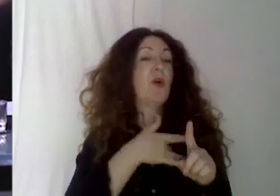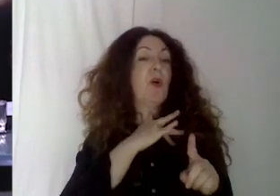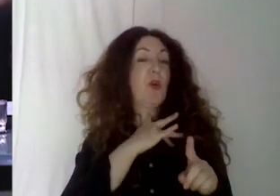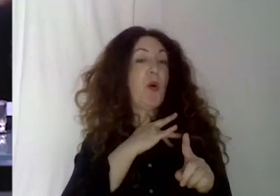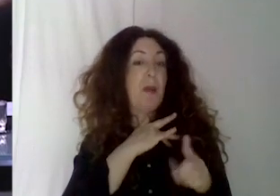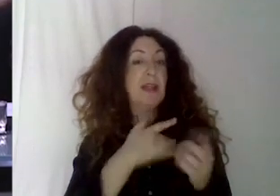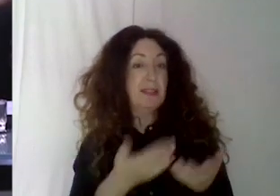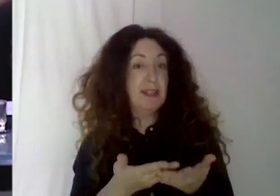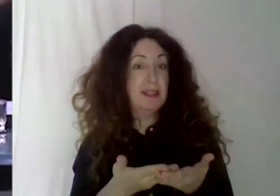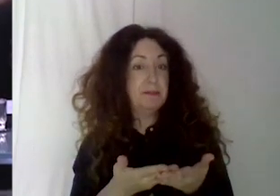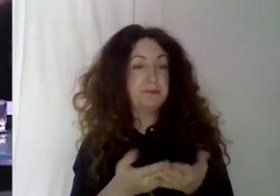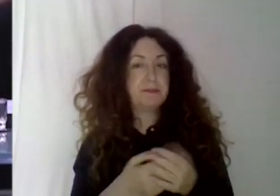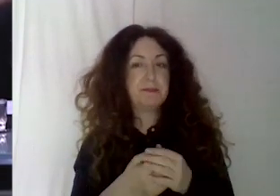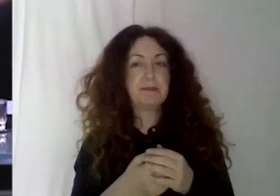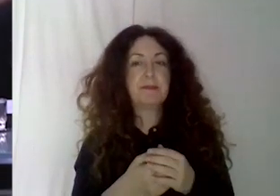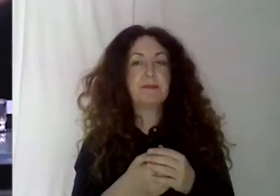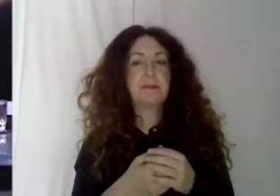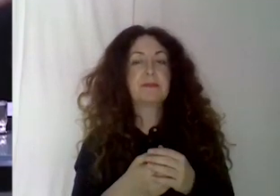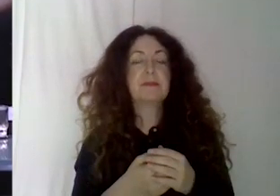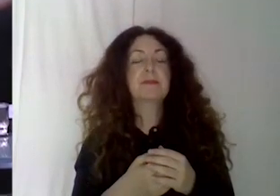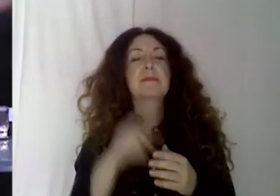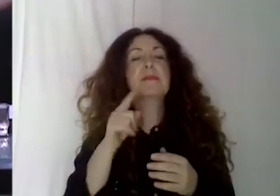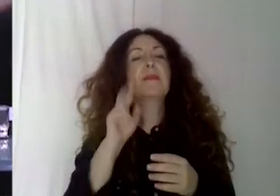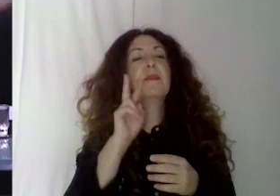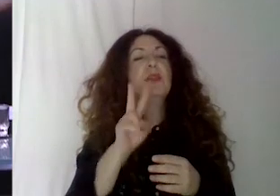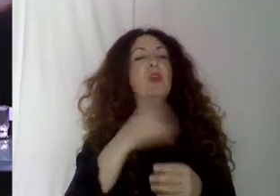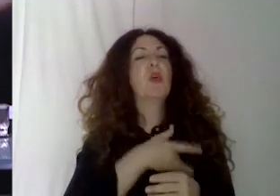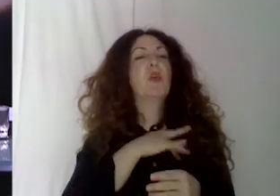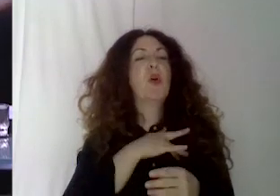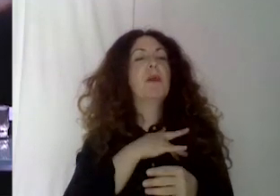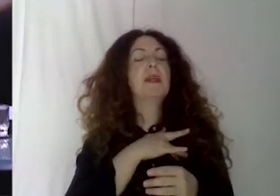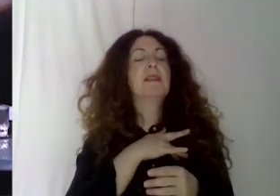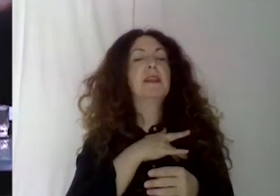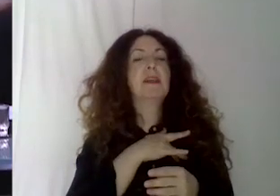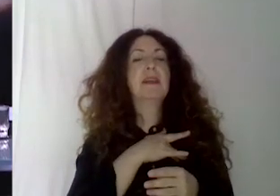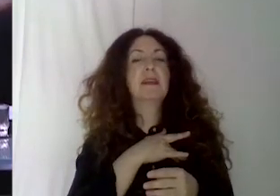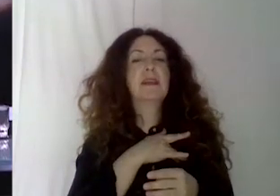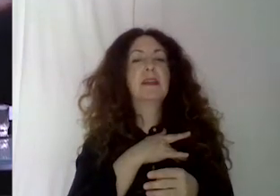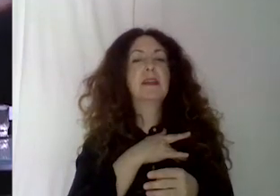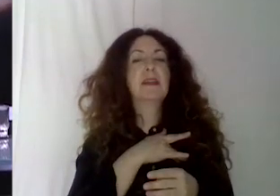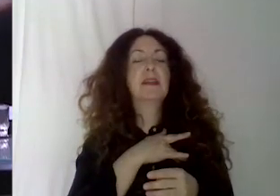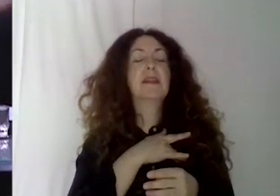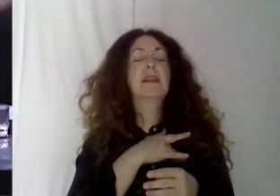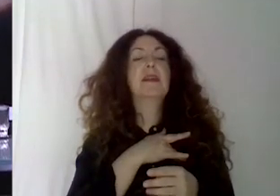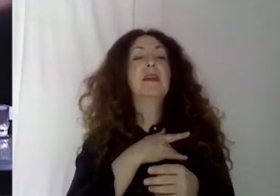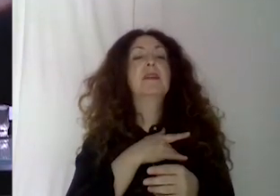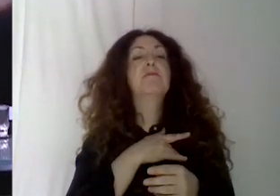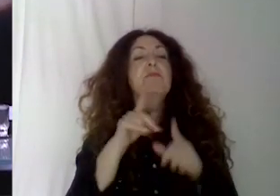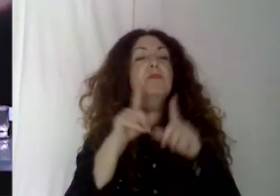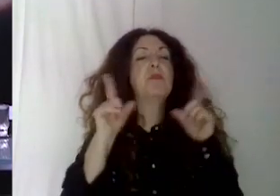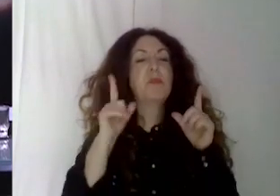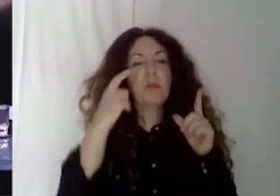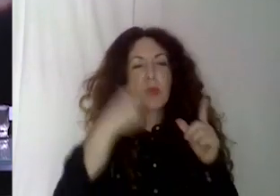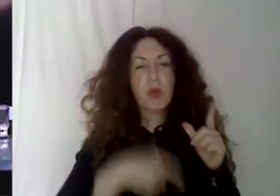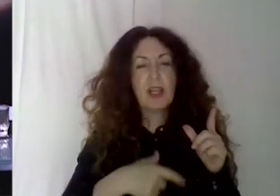al protagonismo del autor. El protagonismo del autor es un asunto, por otro lado, en la historia del